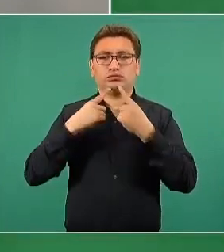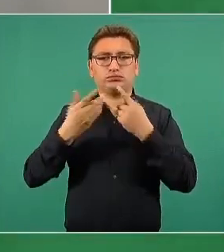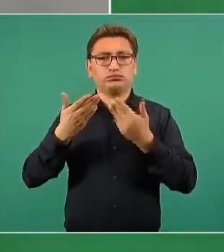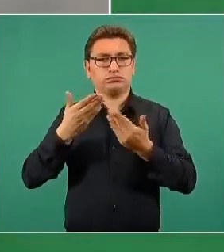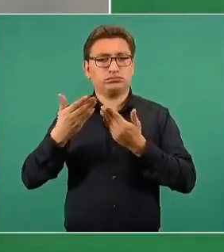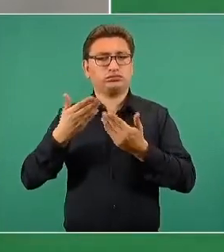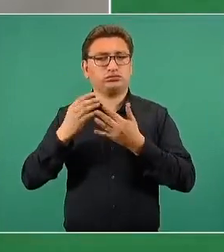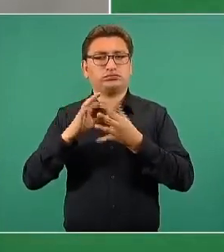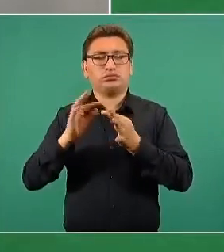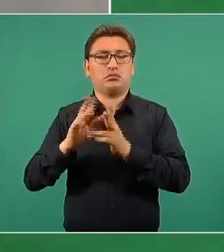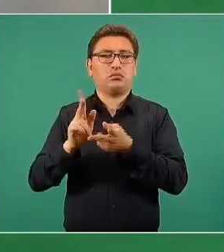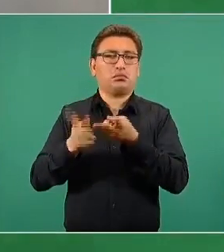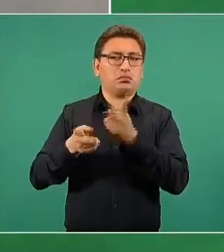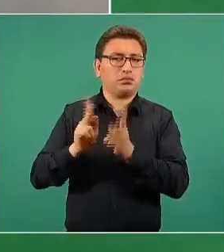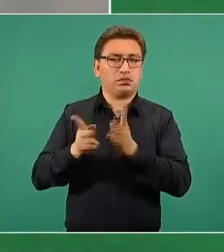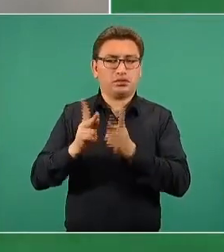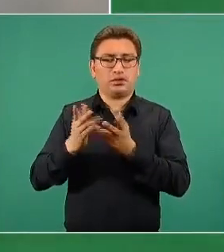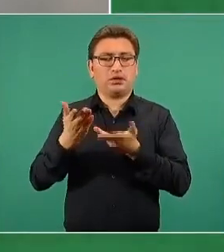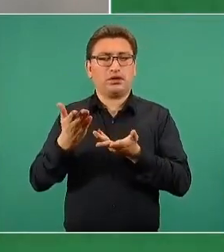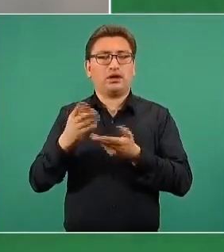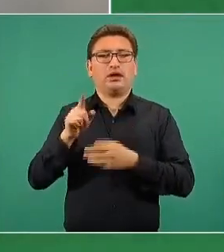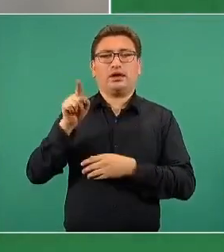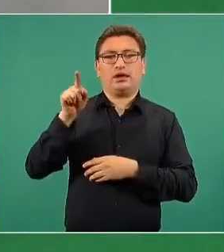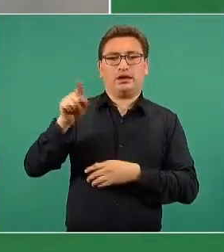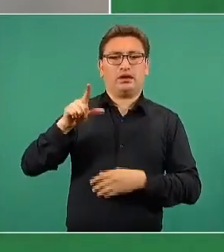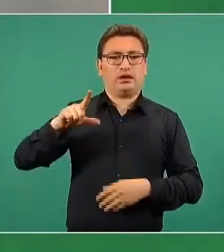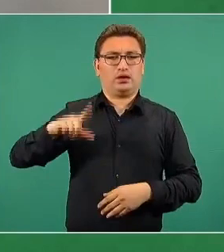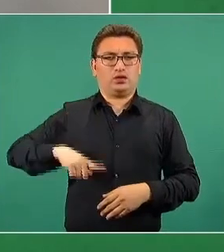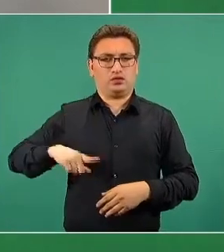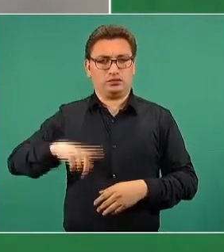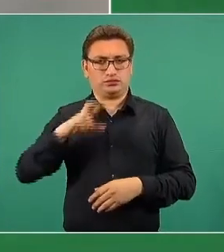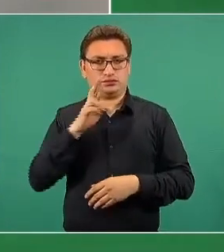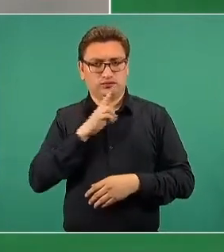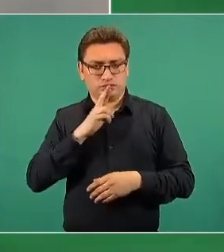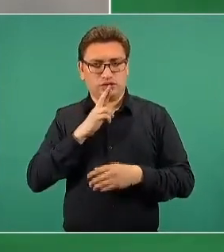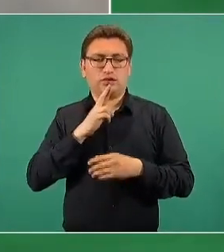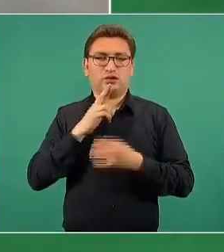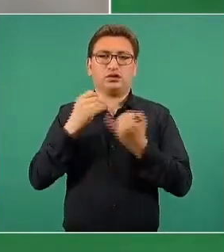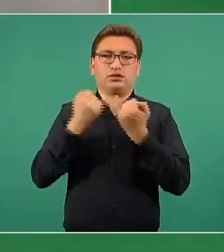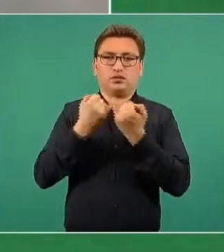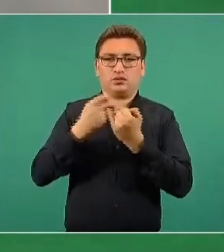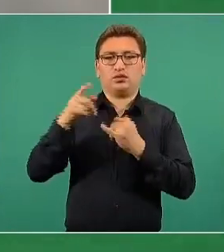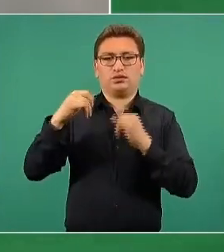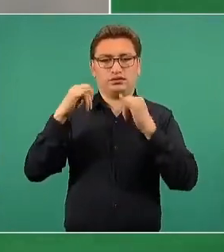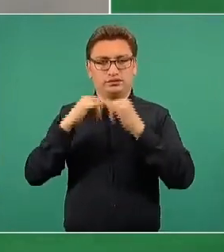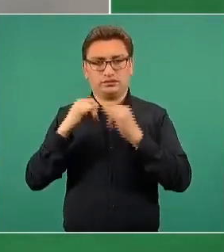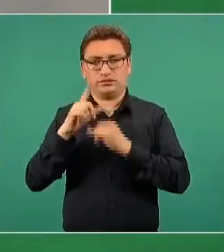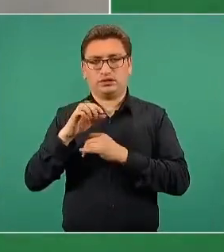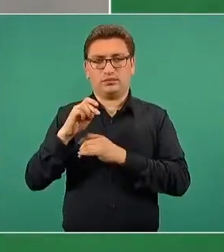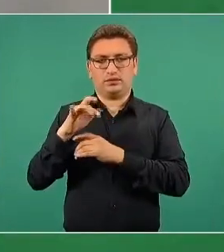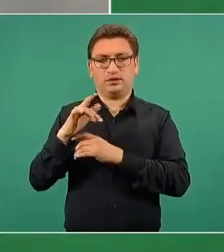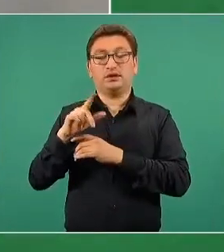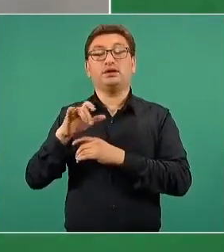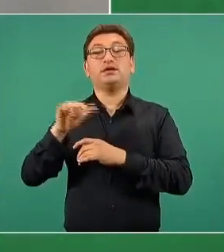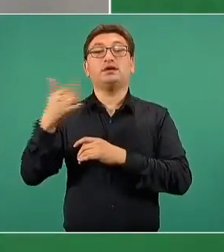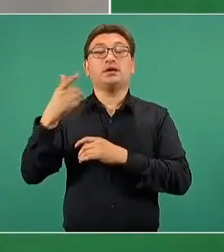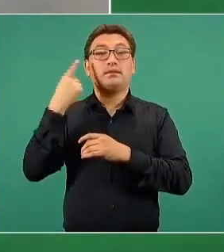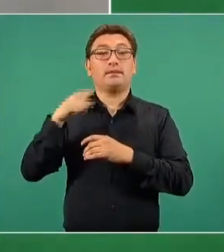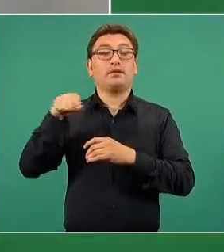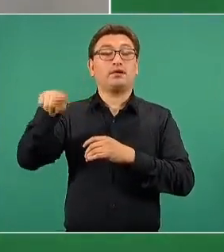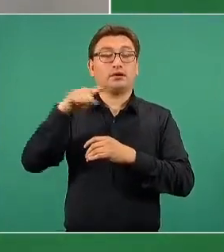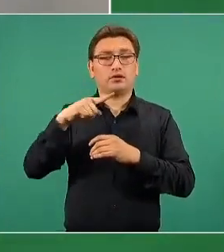específica, platicando con el gobierno ruso y con el Instituto Gamaleya para